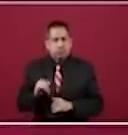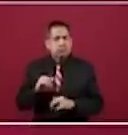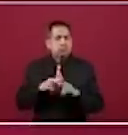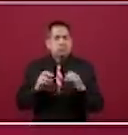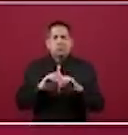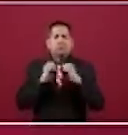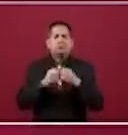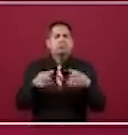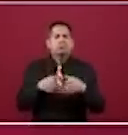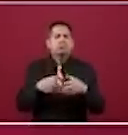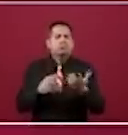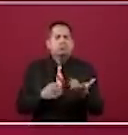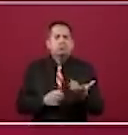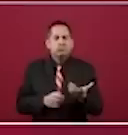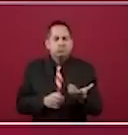organizaciones